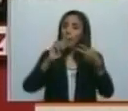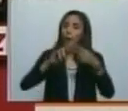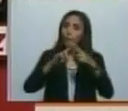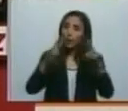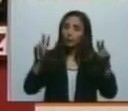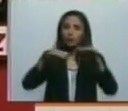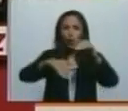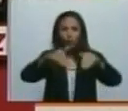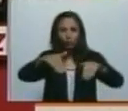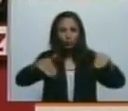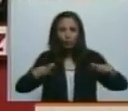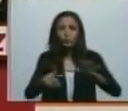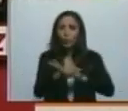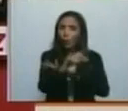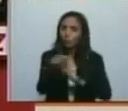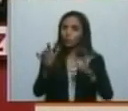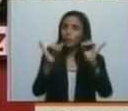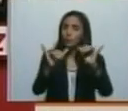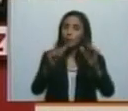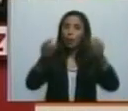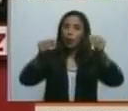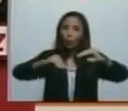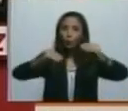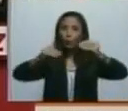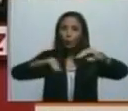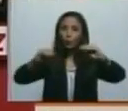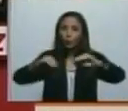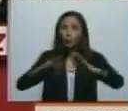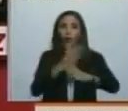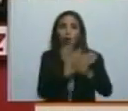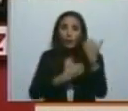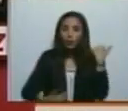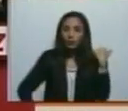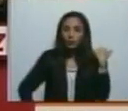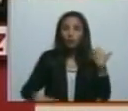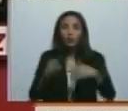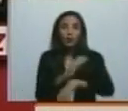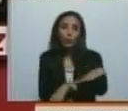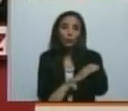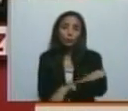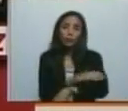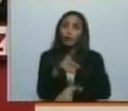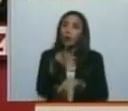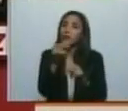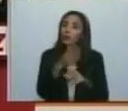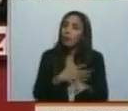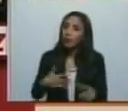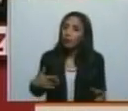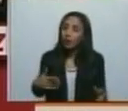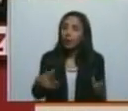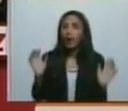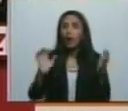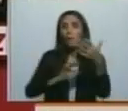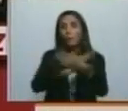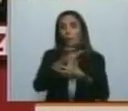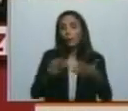elecciones ustedes logren ponerse de acuerdo y presenten un candidato. Si no van, eso es su problema. Nosotros sí vamos a ir.